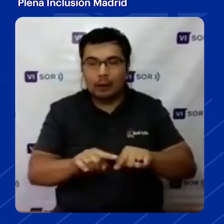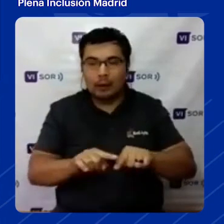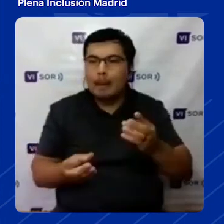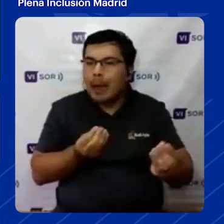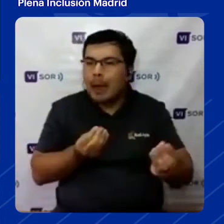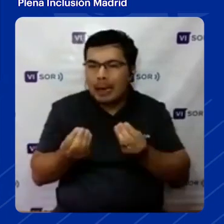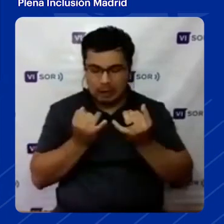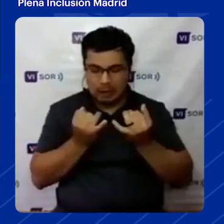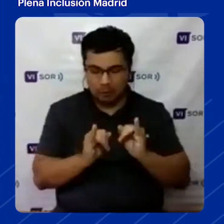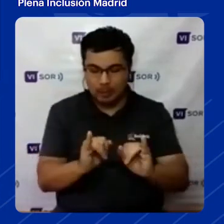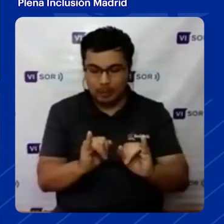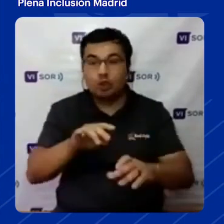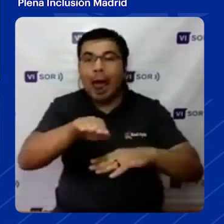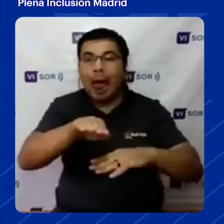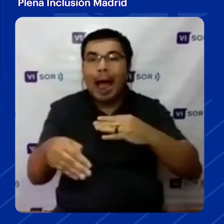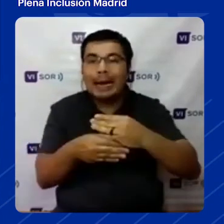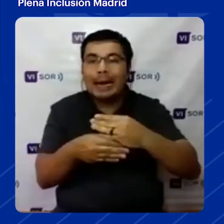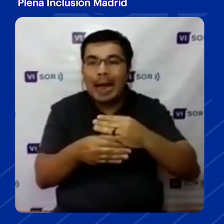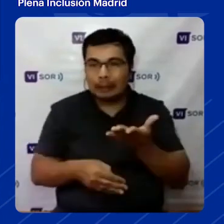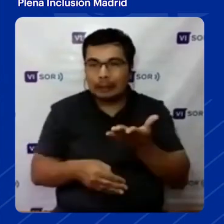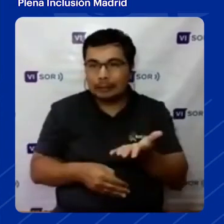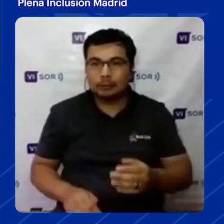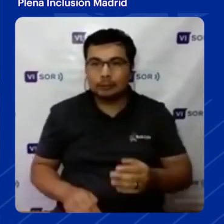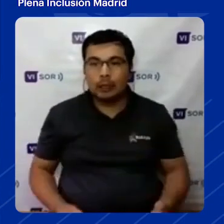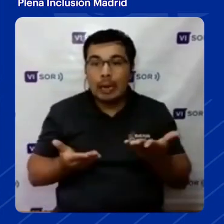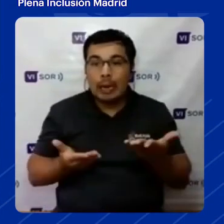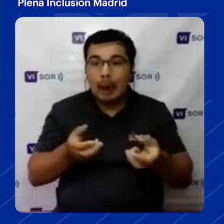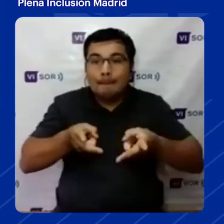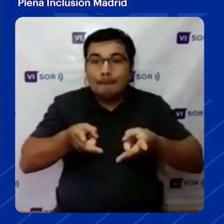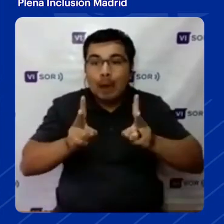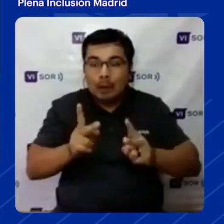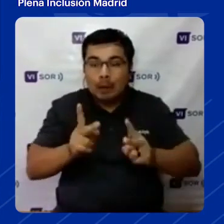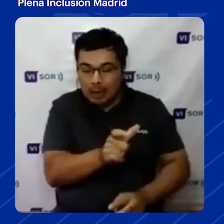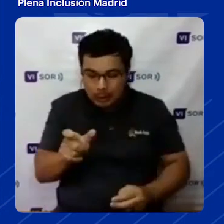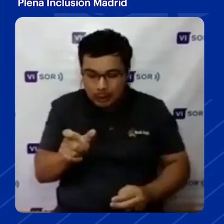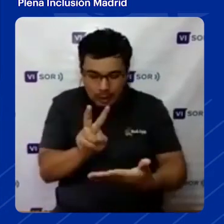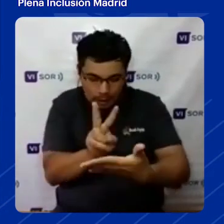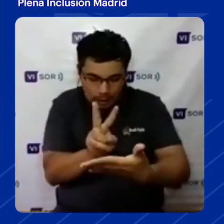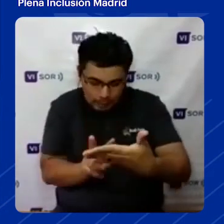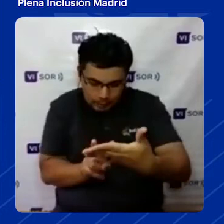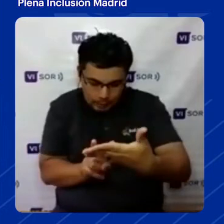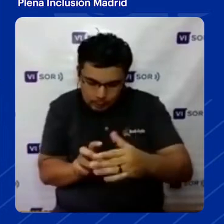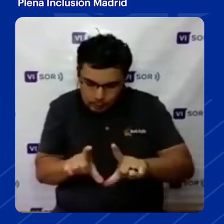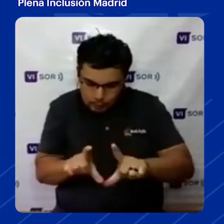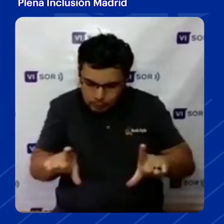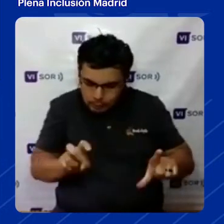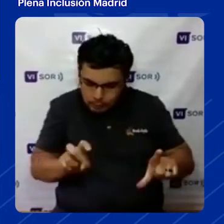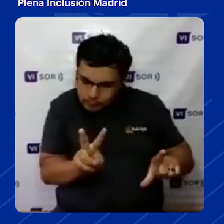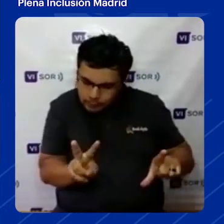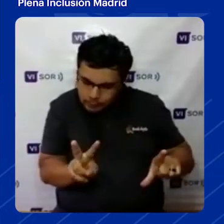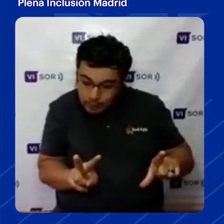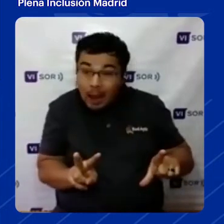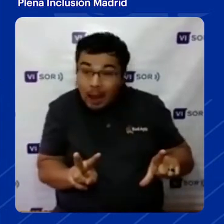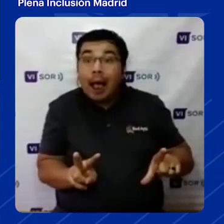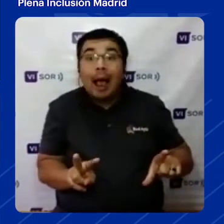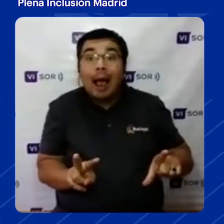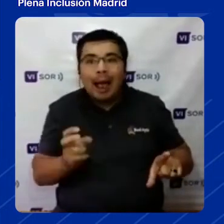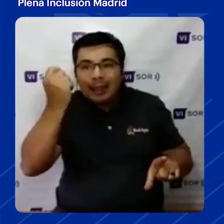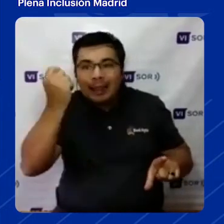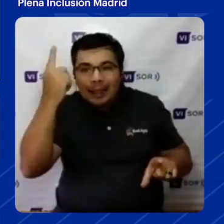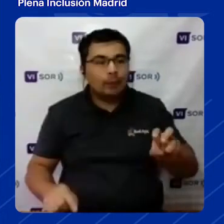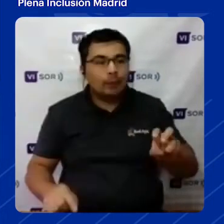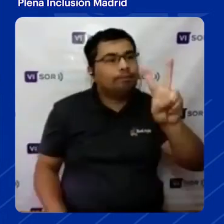información complementaria que permita al lector hacerse una conciencia mayor del significado de su